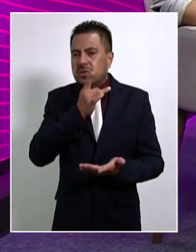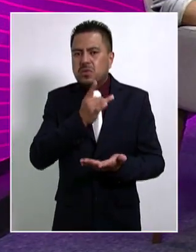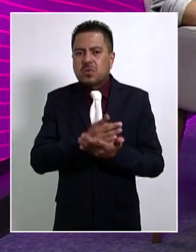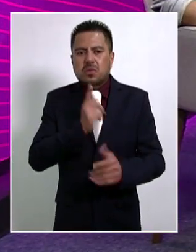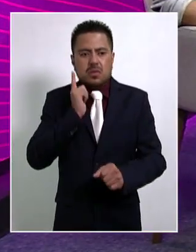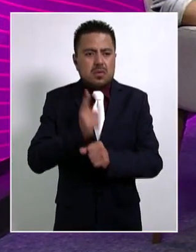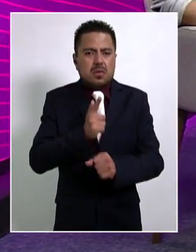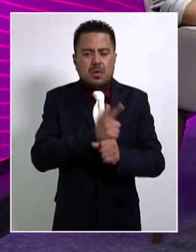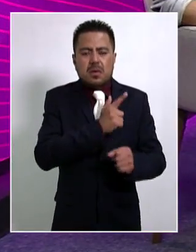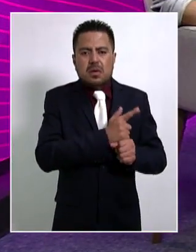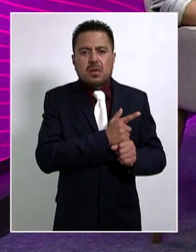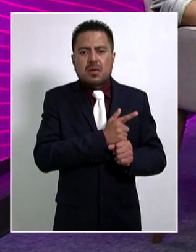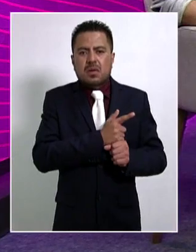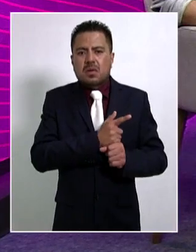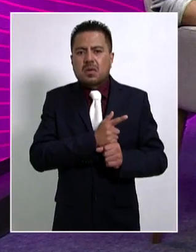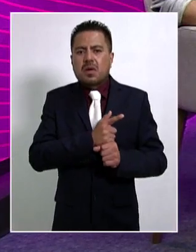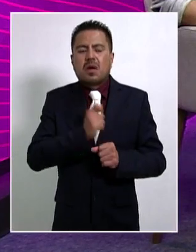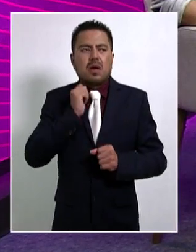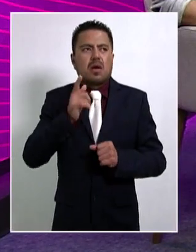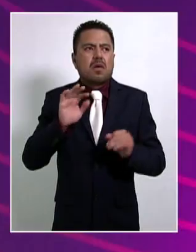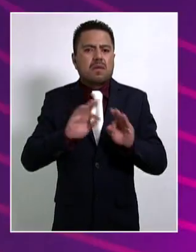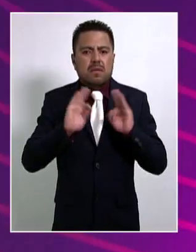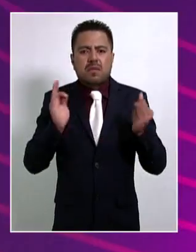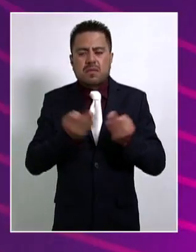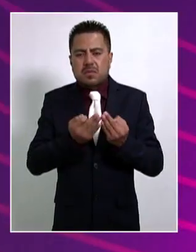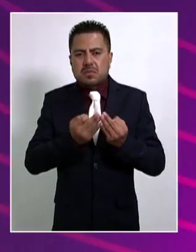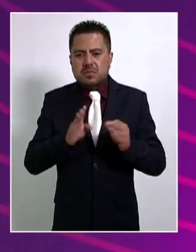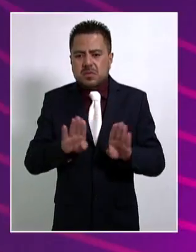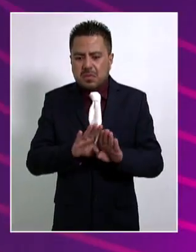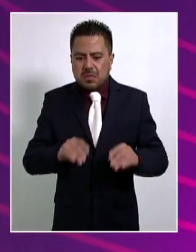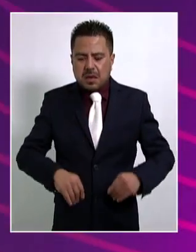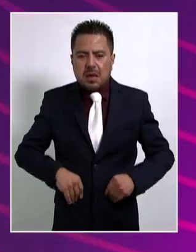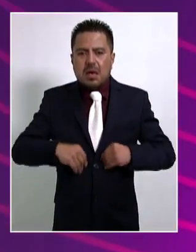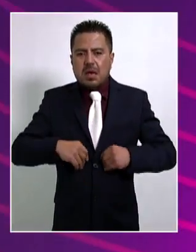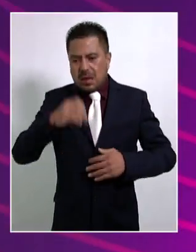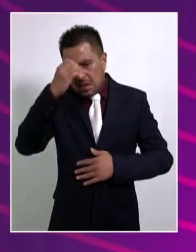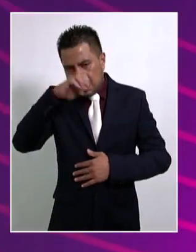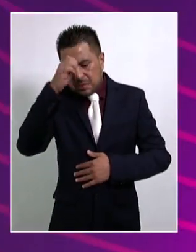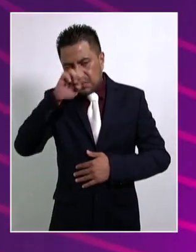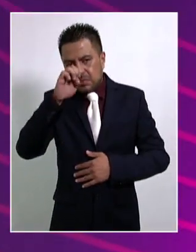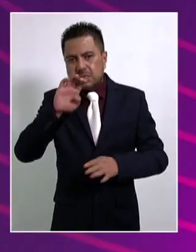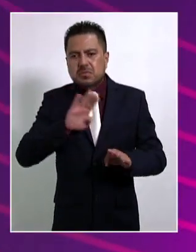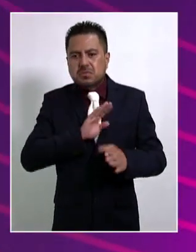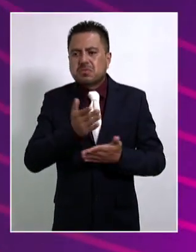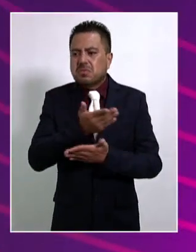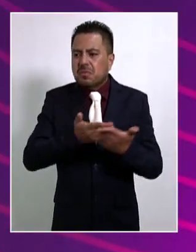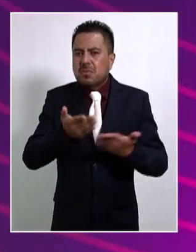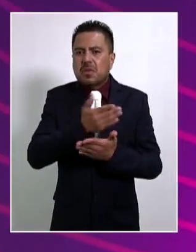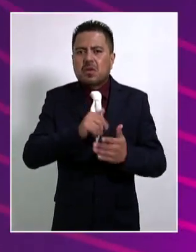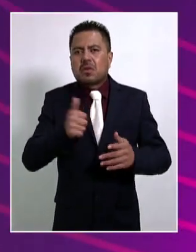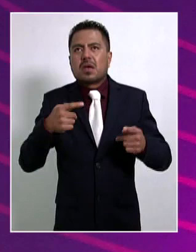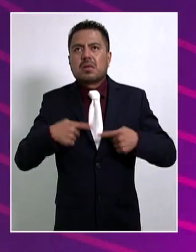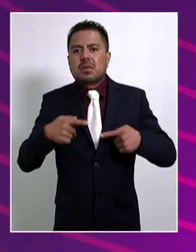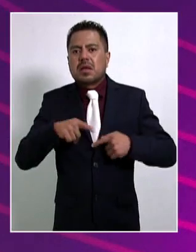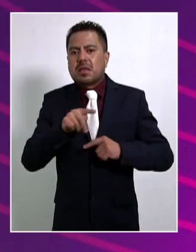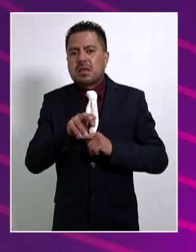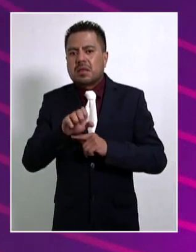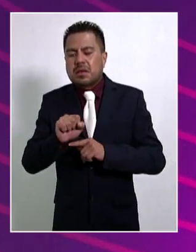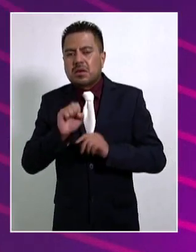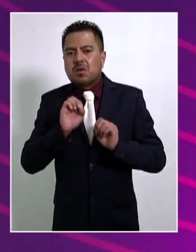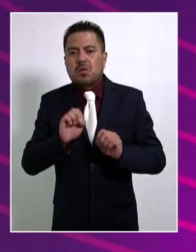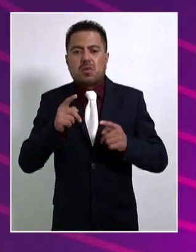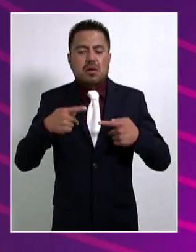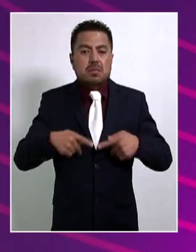se descubre de alguna manera pues viviendo la experiencia de compartir algo con una persona trans o una